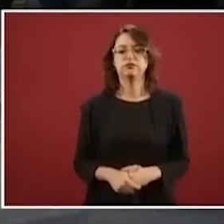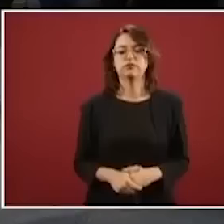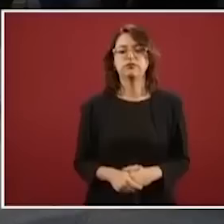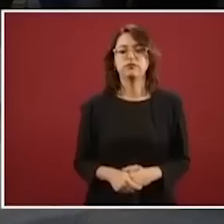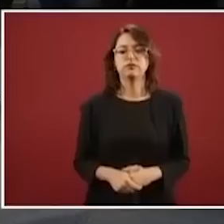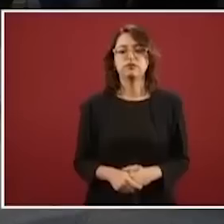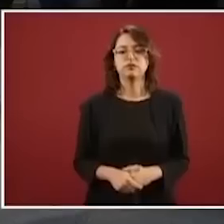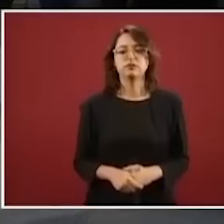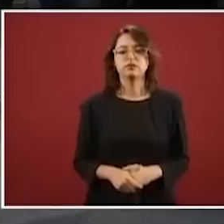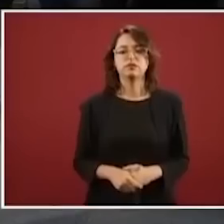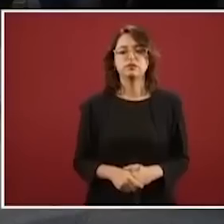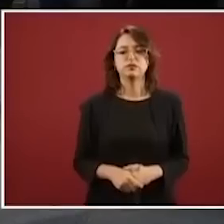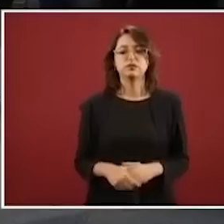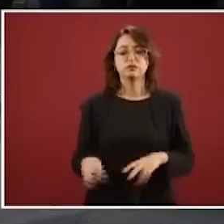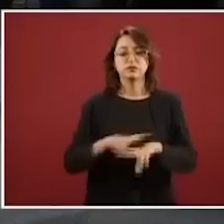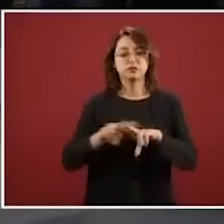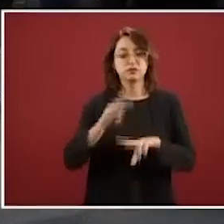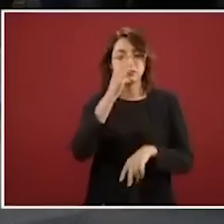¿sobre el Tren Maya?